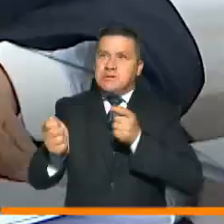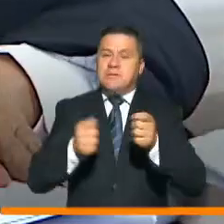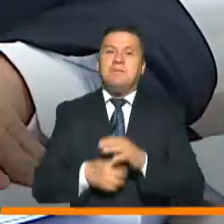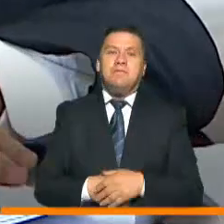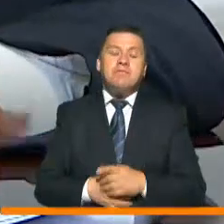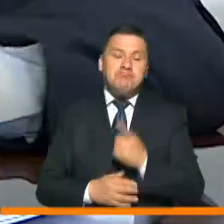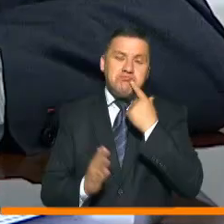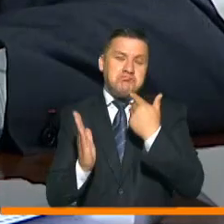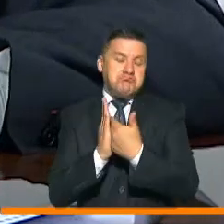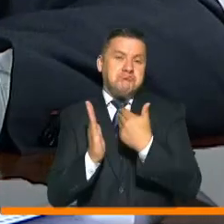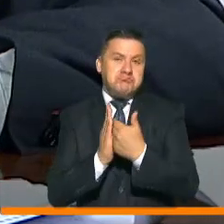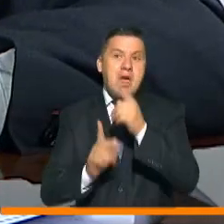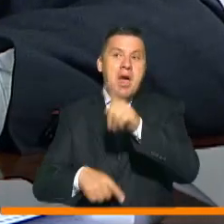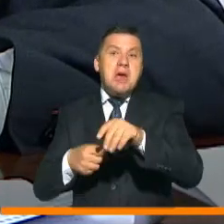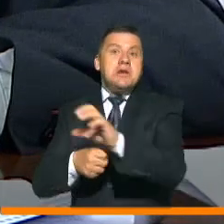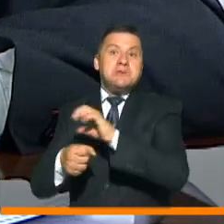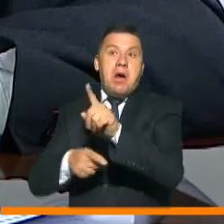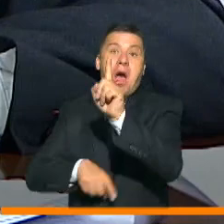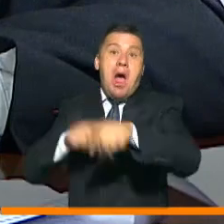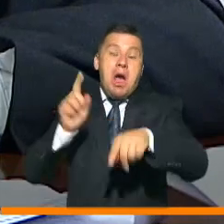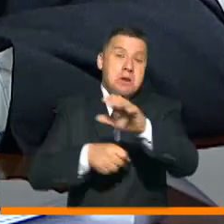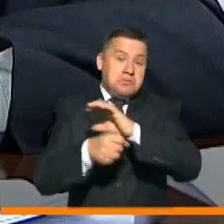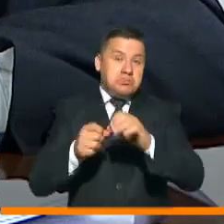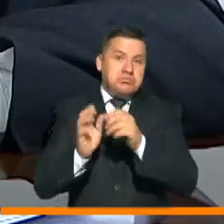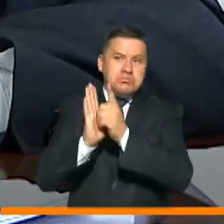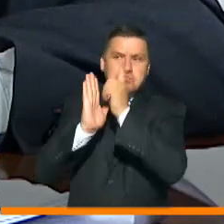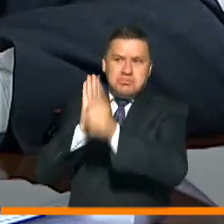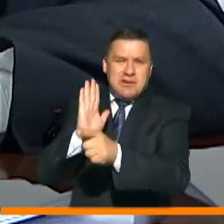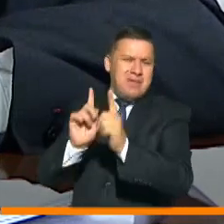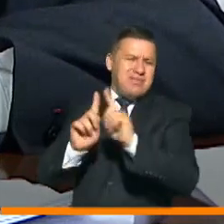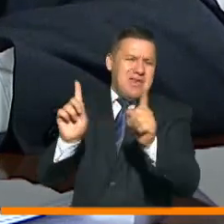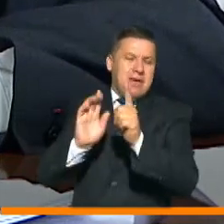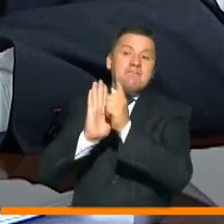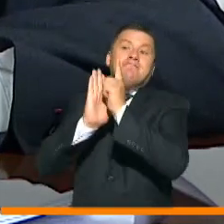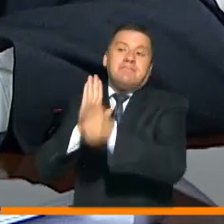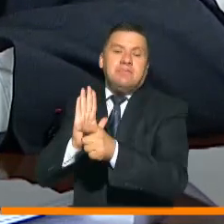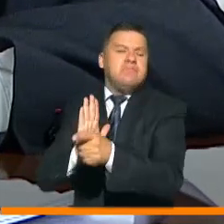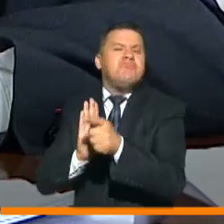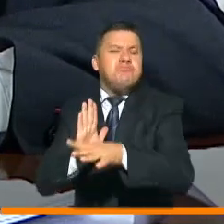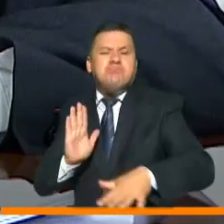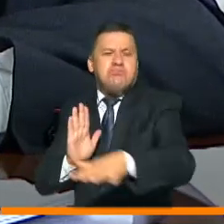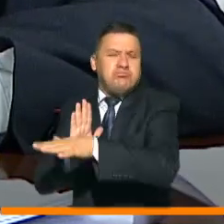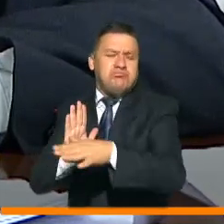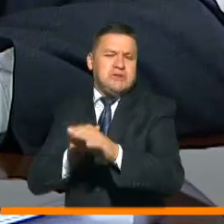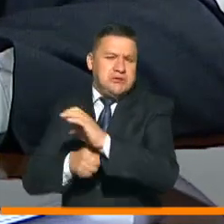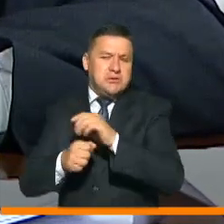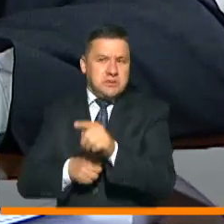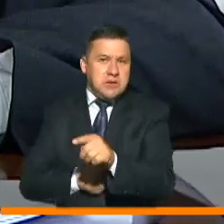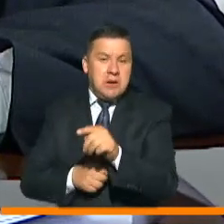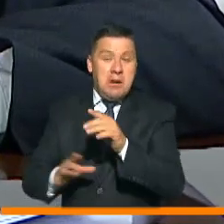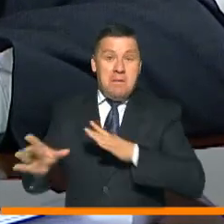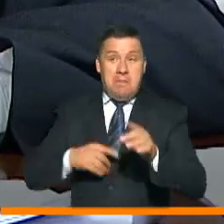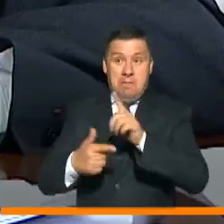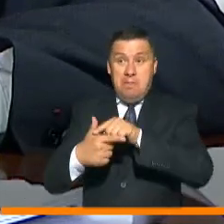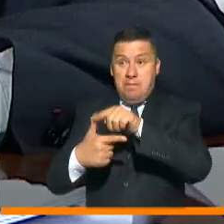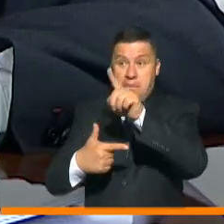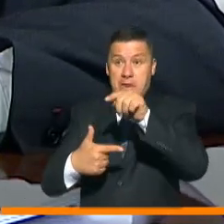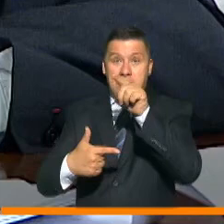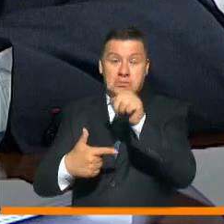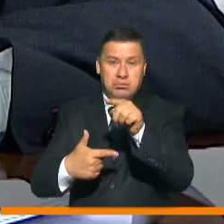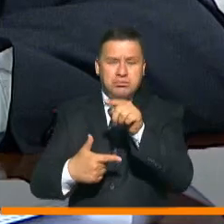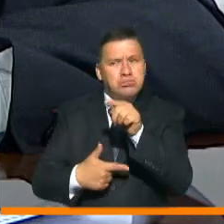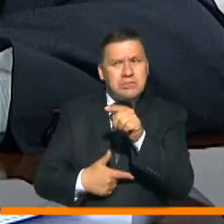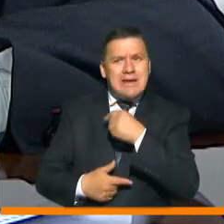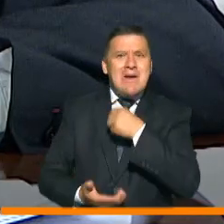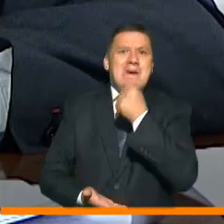tenido, evidentemente, ciudades, medidas diferentes ciudades, donde la situación epidemiológica del país